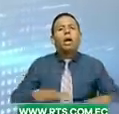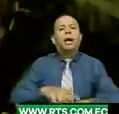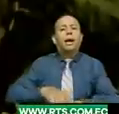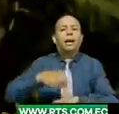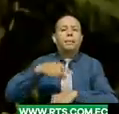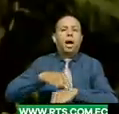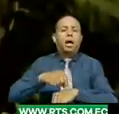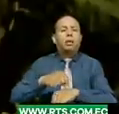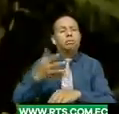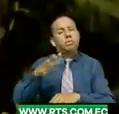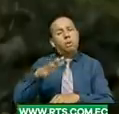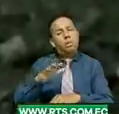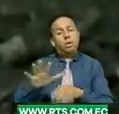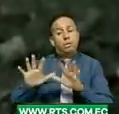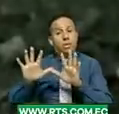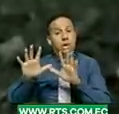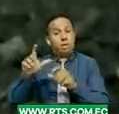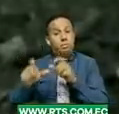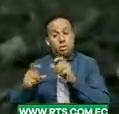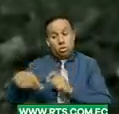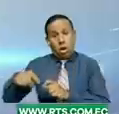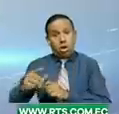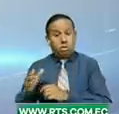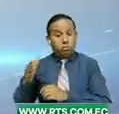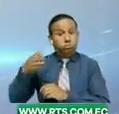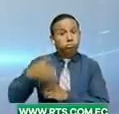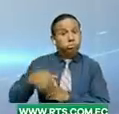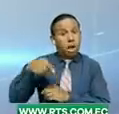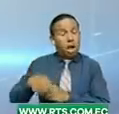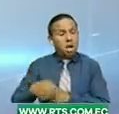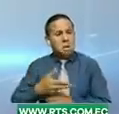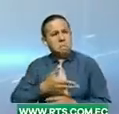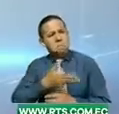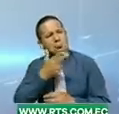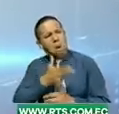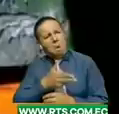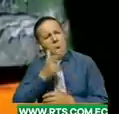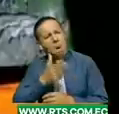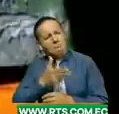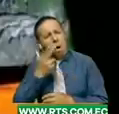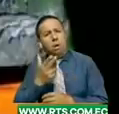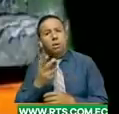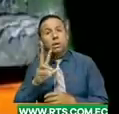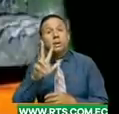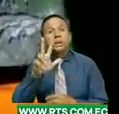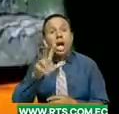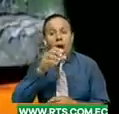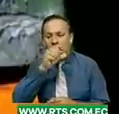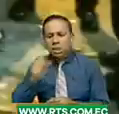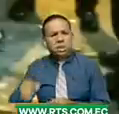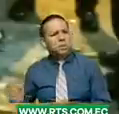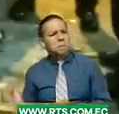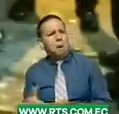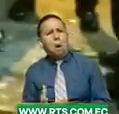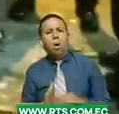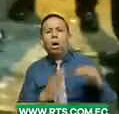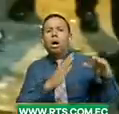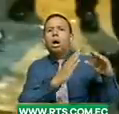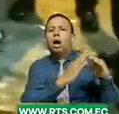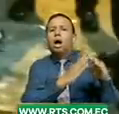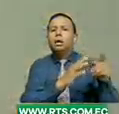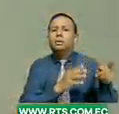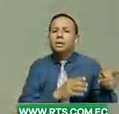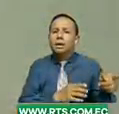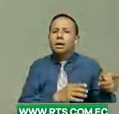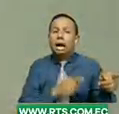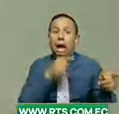10 sujetos llegaron al lugar a disparar con armas de grueso calibre y lanzar 3 granadas contra una vivienda desde